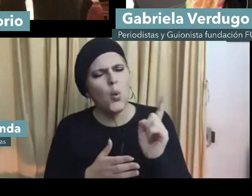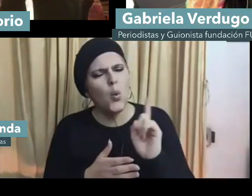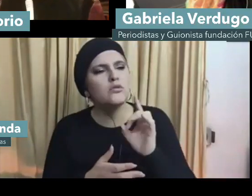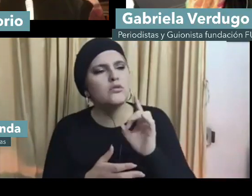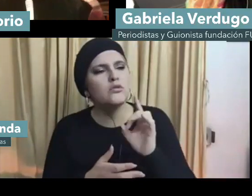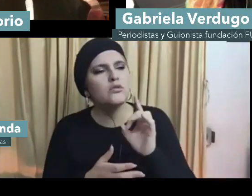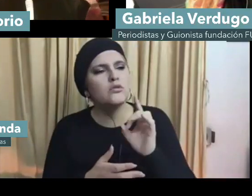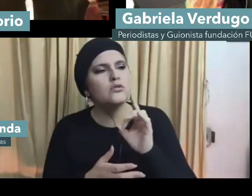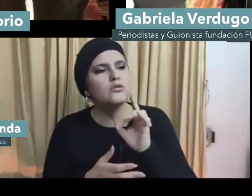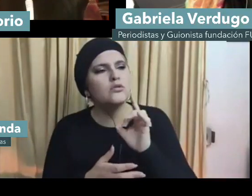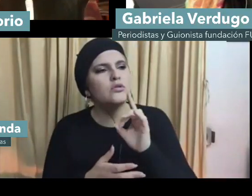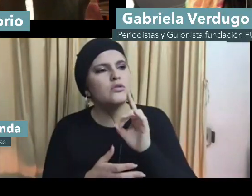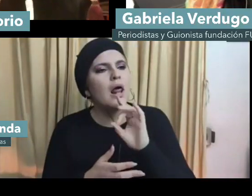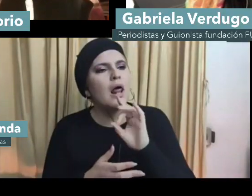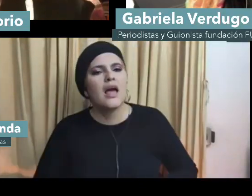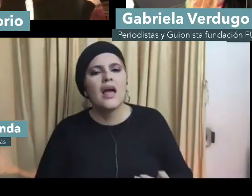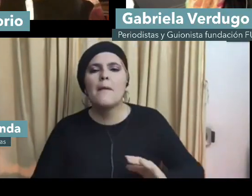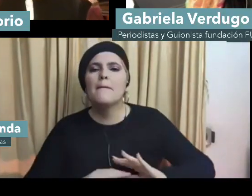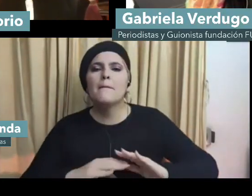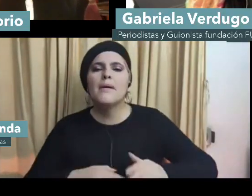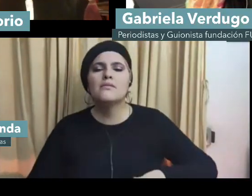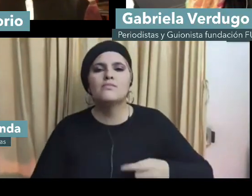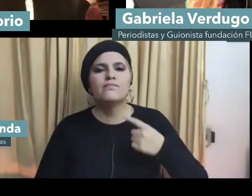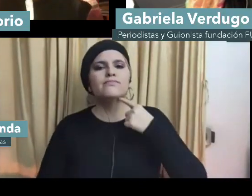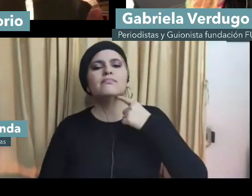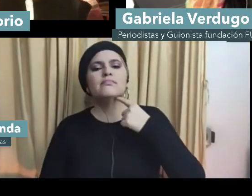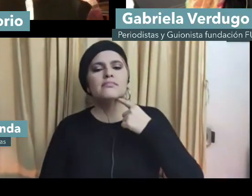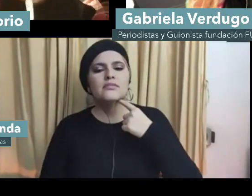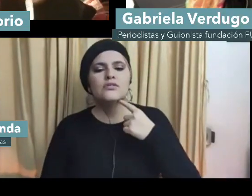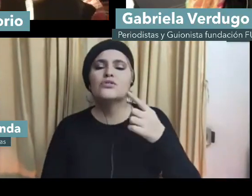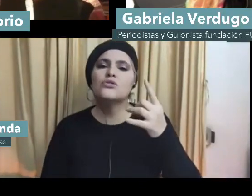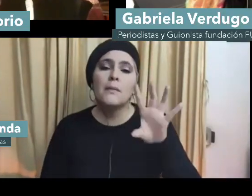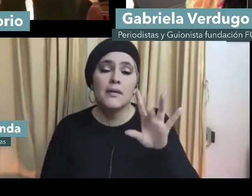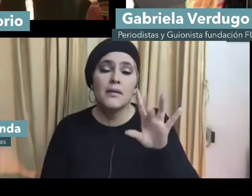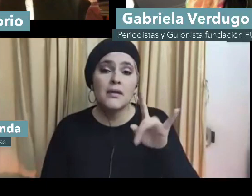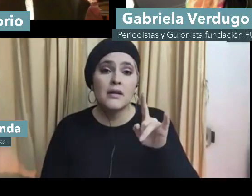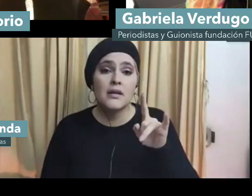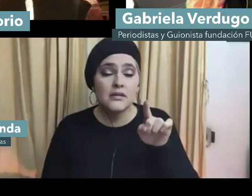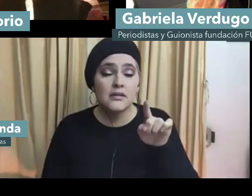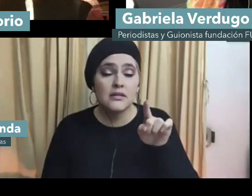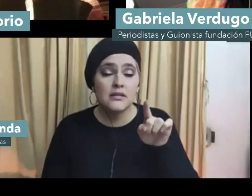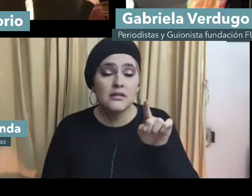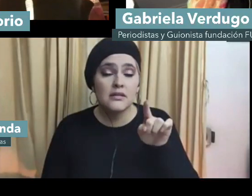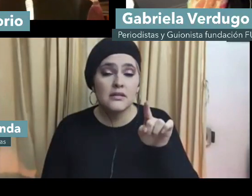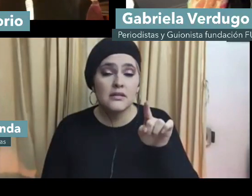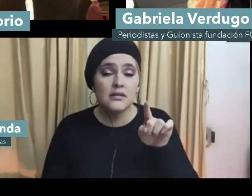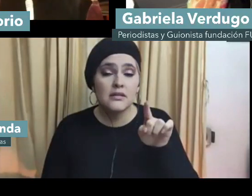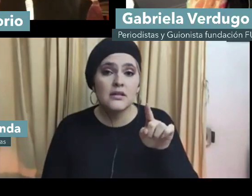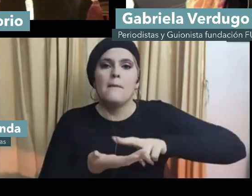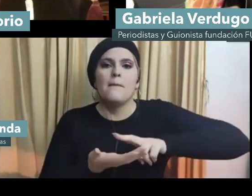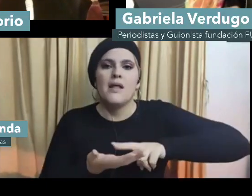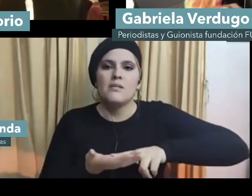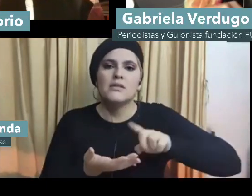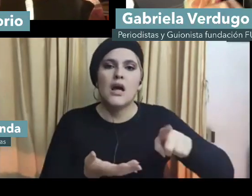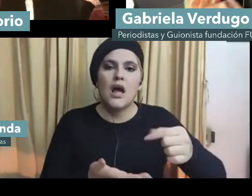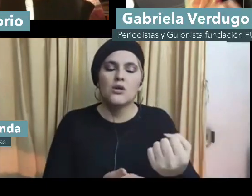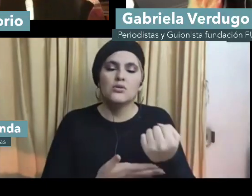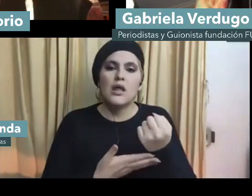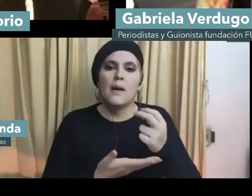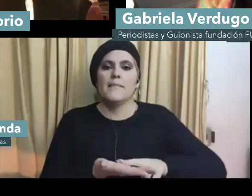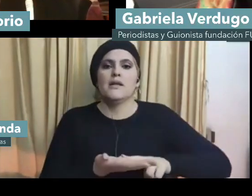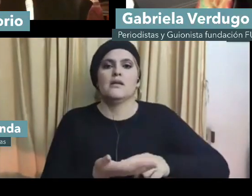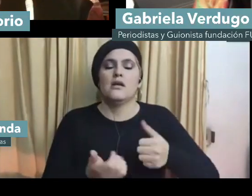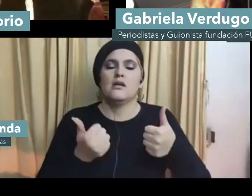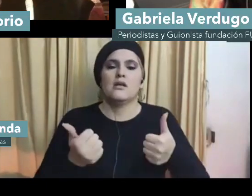¿Ya? El ácido valproico, el de Paquene, es un muy buen anticonvulsivante, muy buen antiepiléptico. Es un gran